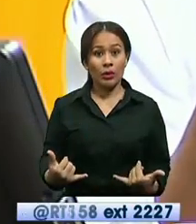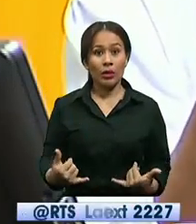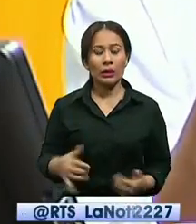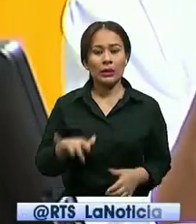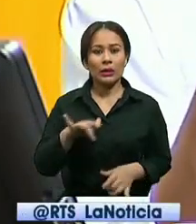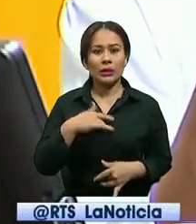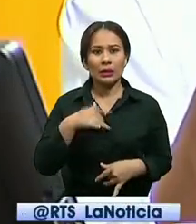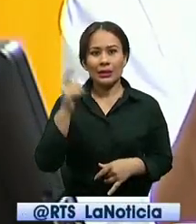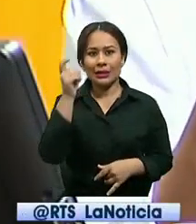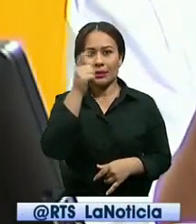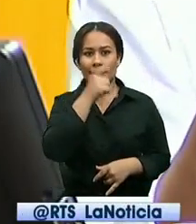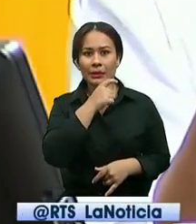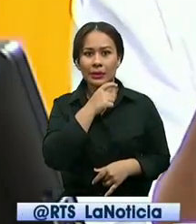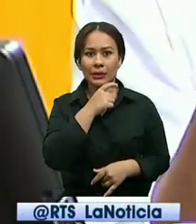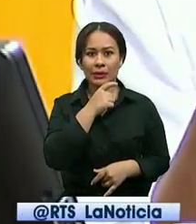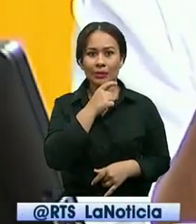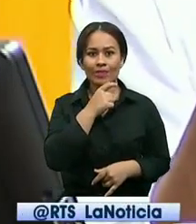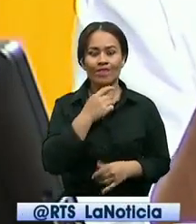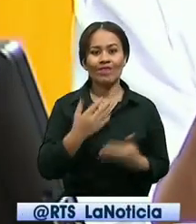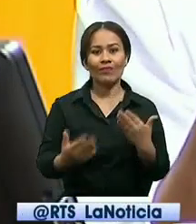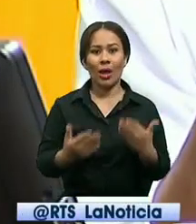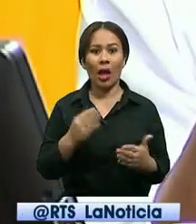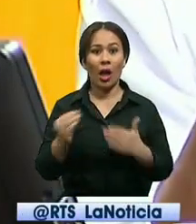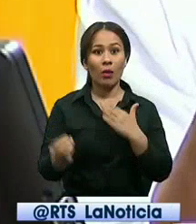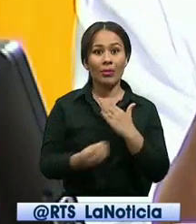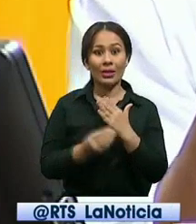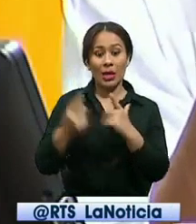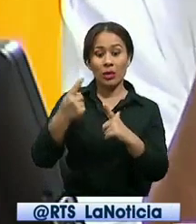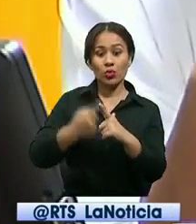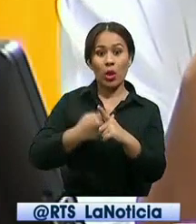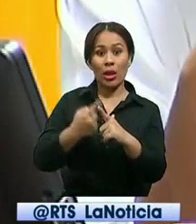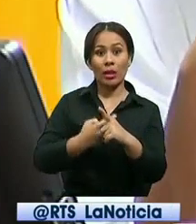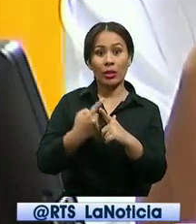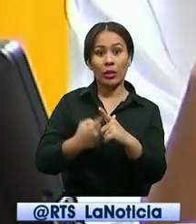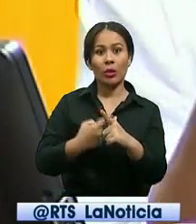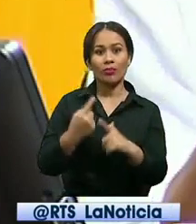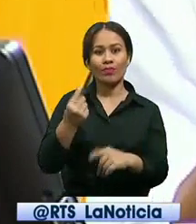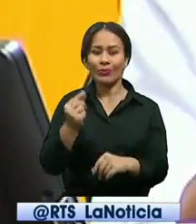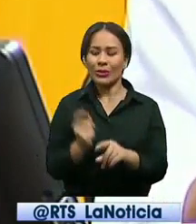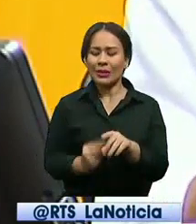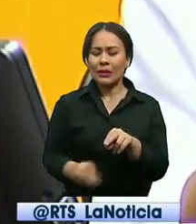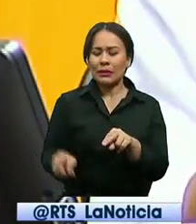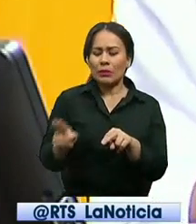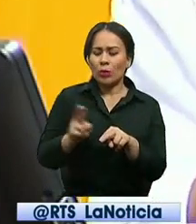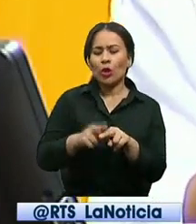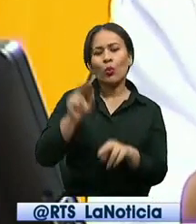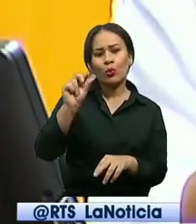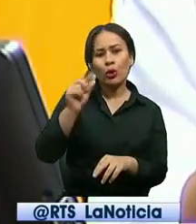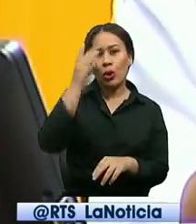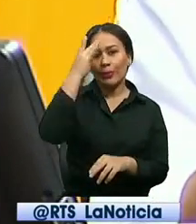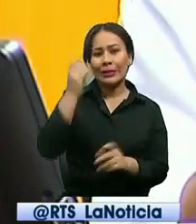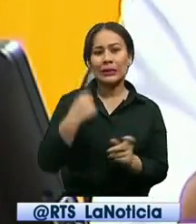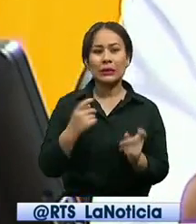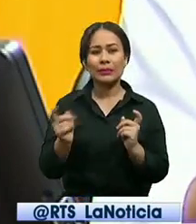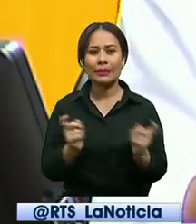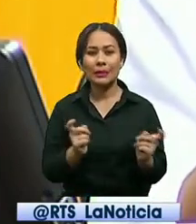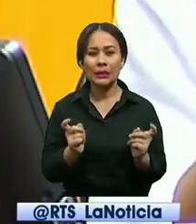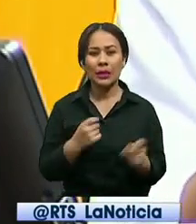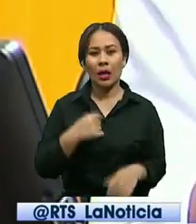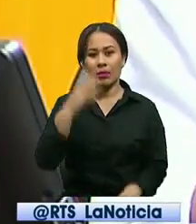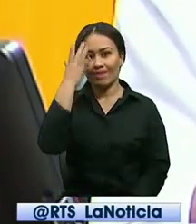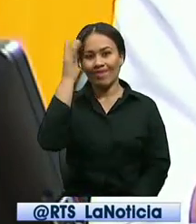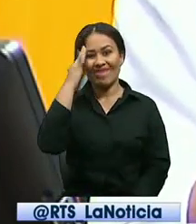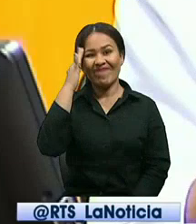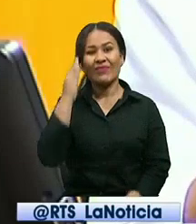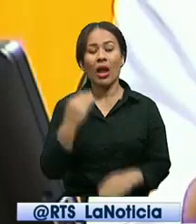dificultades, no aumentar el salario real, pero tampoco disminuirlo, mantenerlo, ajustándolo a la inflación anticipada, como se